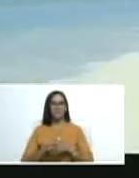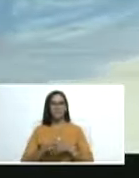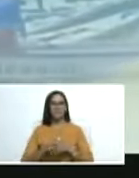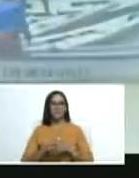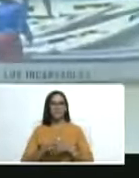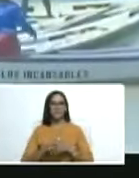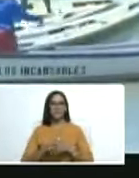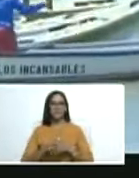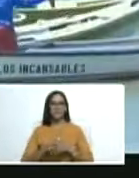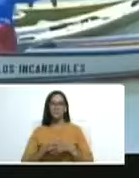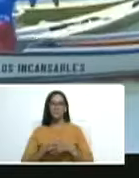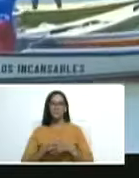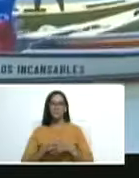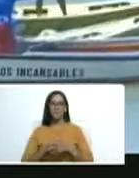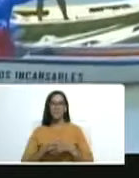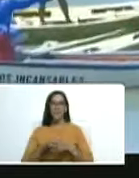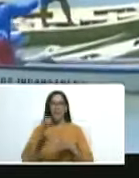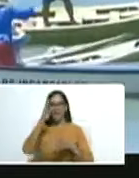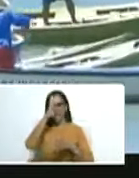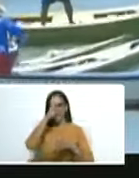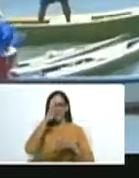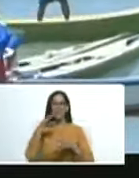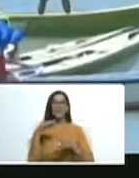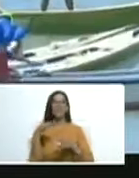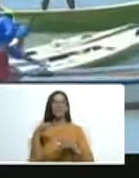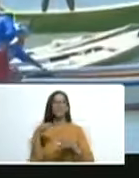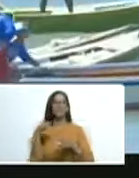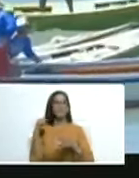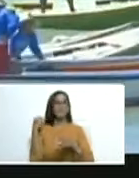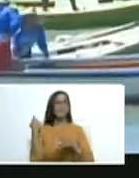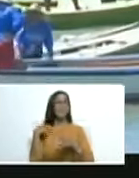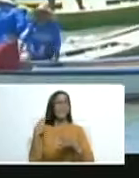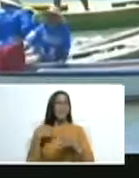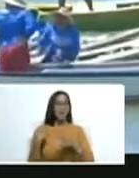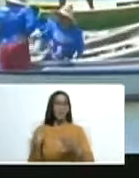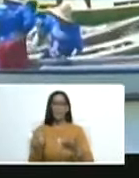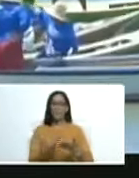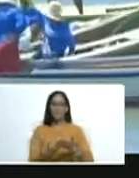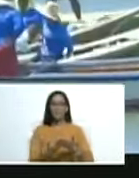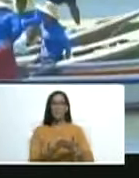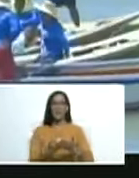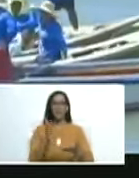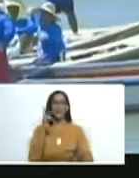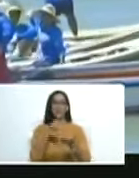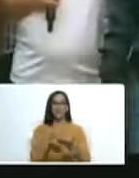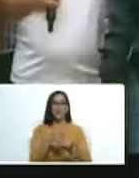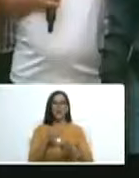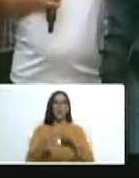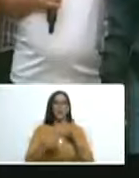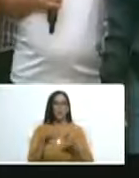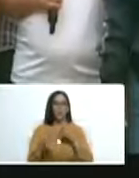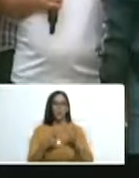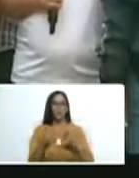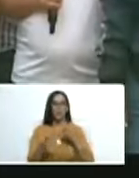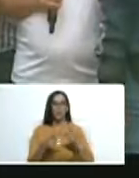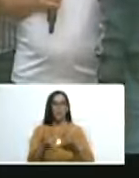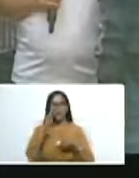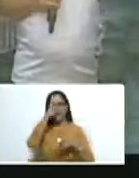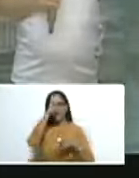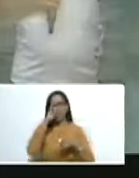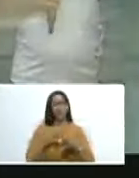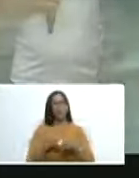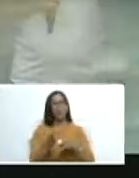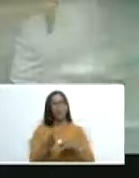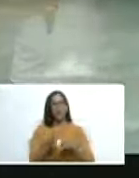de la Lengüeta de Barinas, hasta la Lengüeta de Barinas. Hemos asistido a los productores de la Lengüeta de Barinas, porque